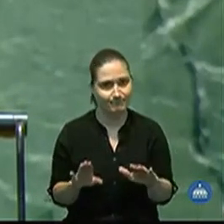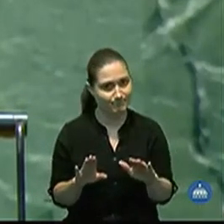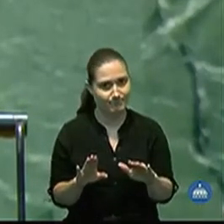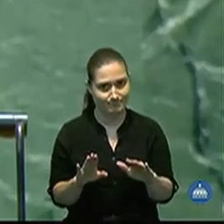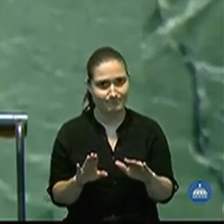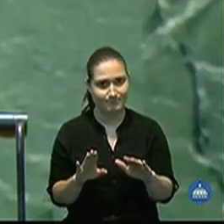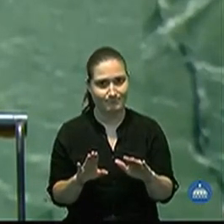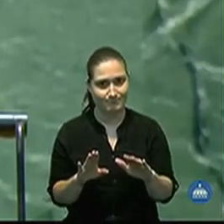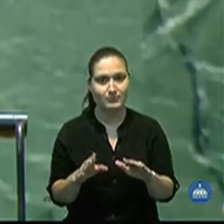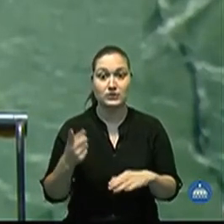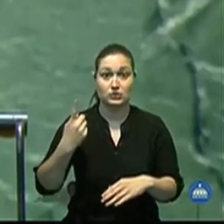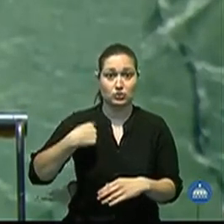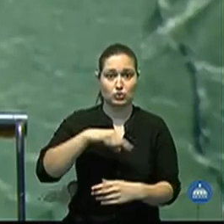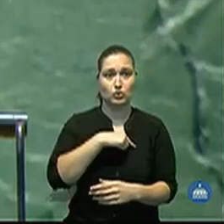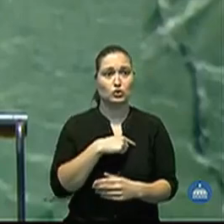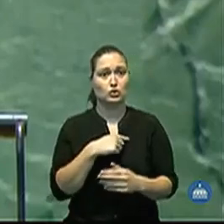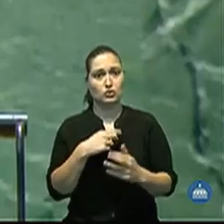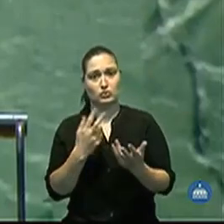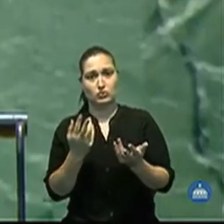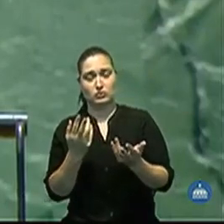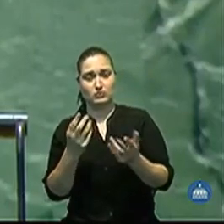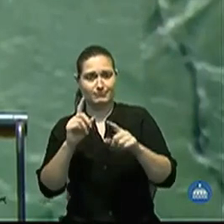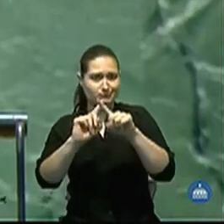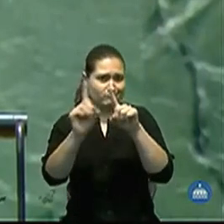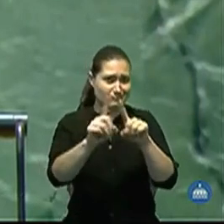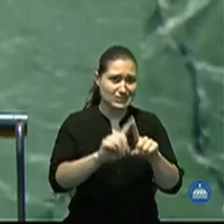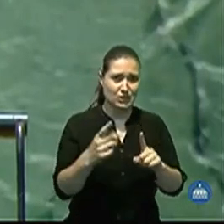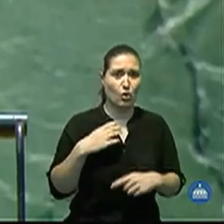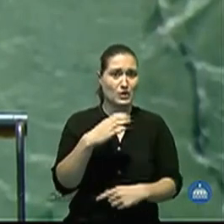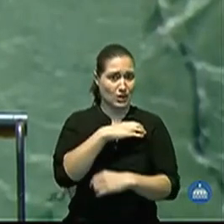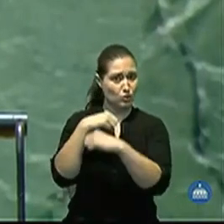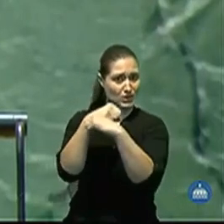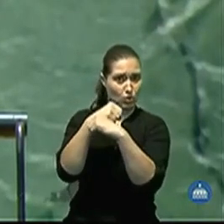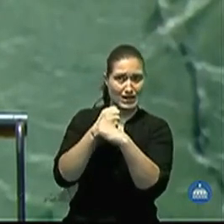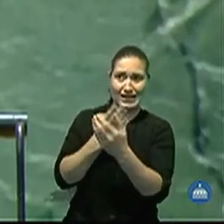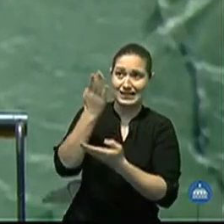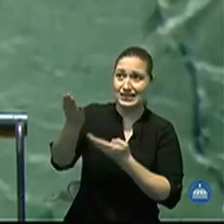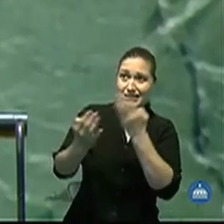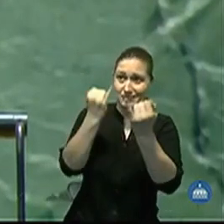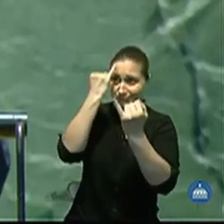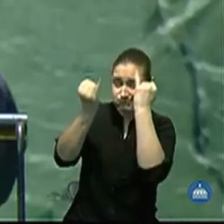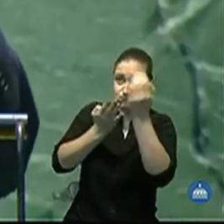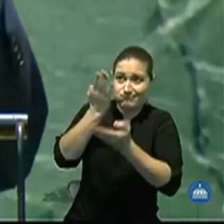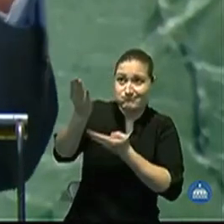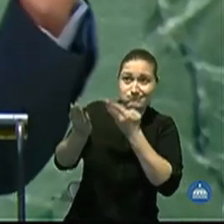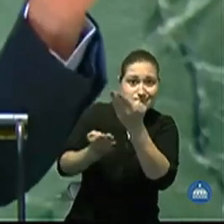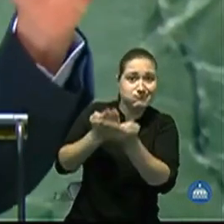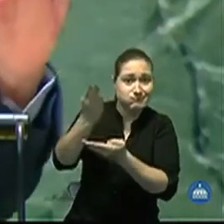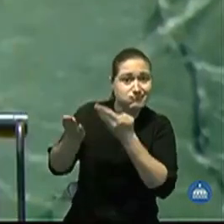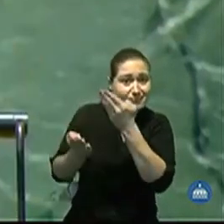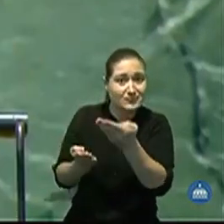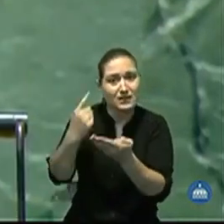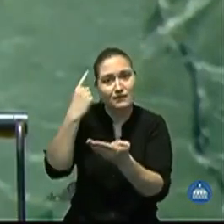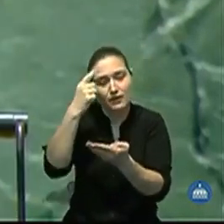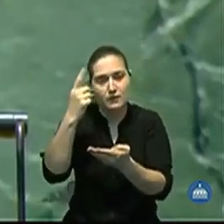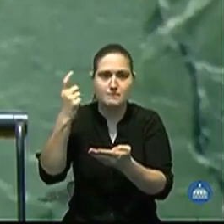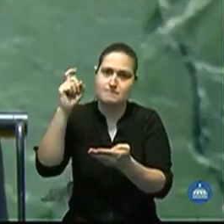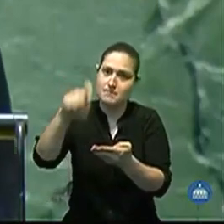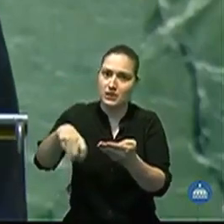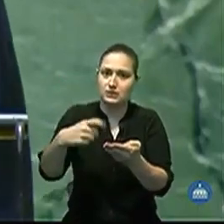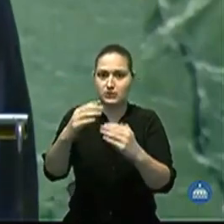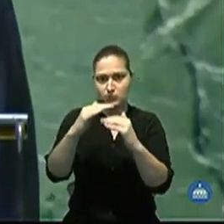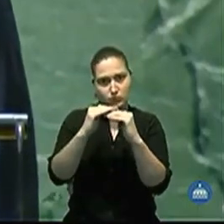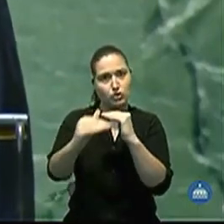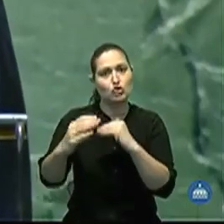de varias resoluciones en el Consejo de Seguridad, finalmente se empezó a vislumbrar un camino hacia la estabilidad con la creación del